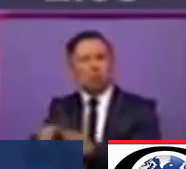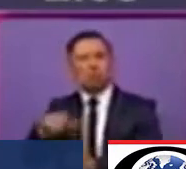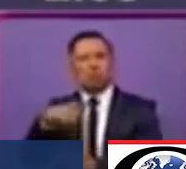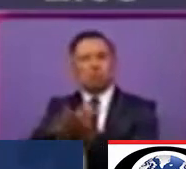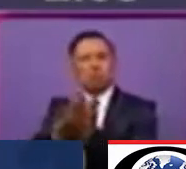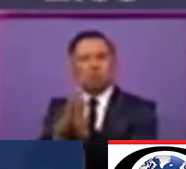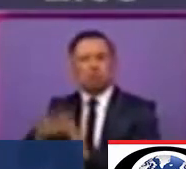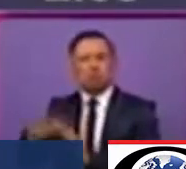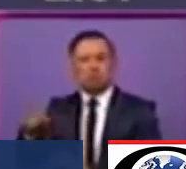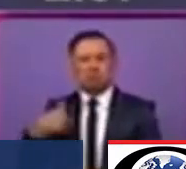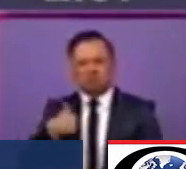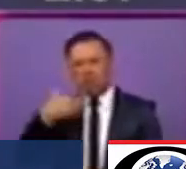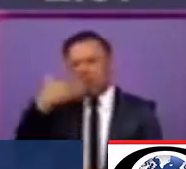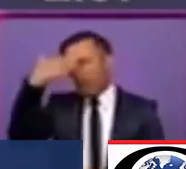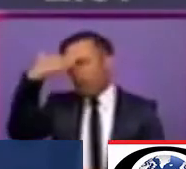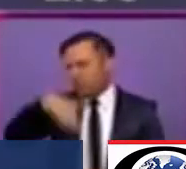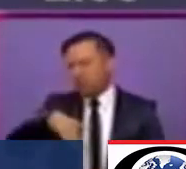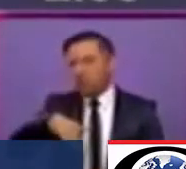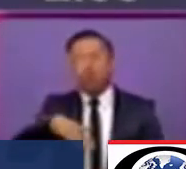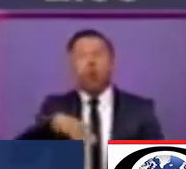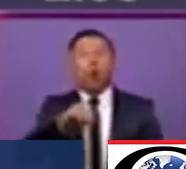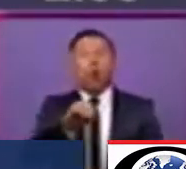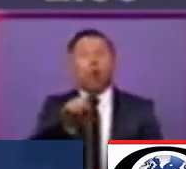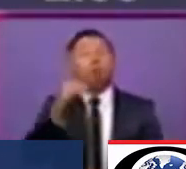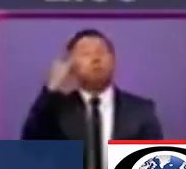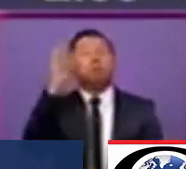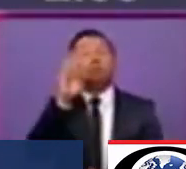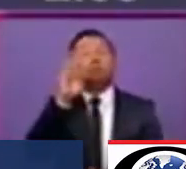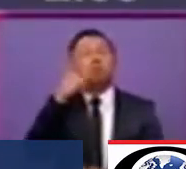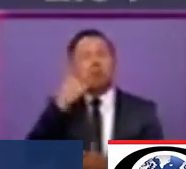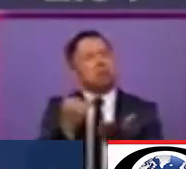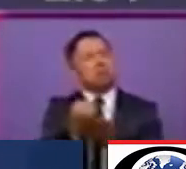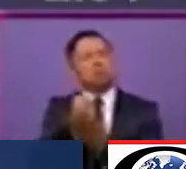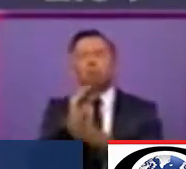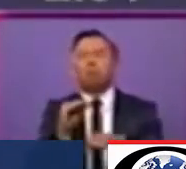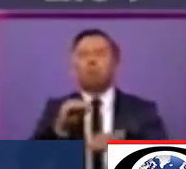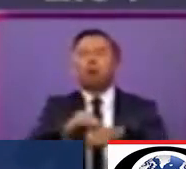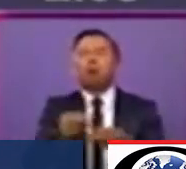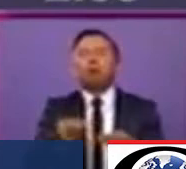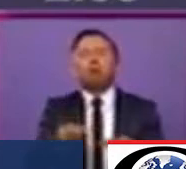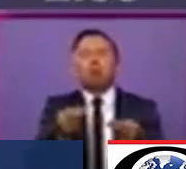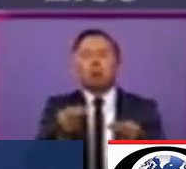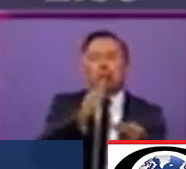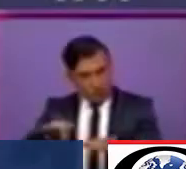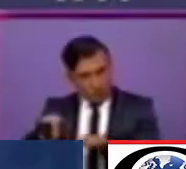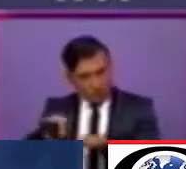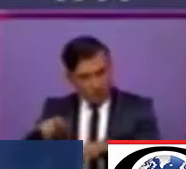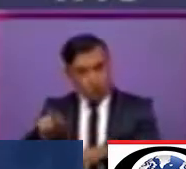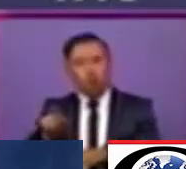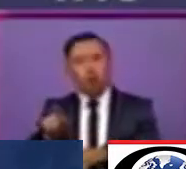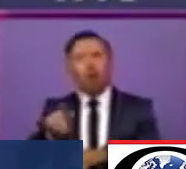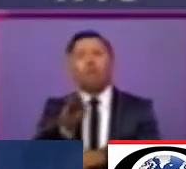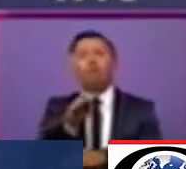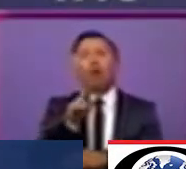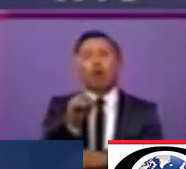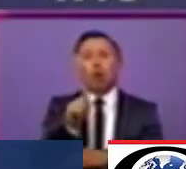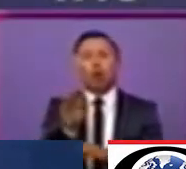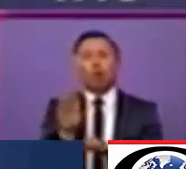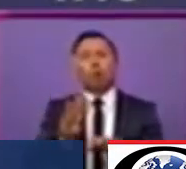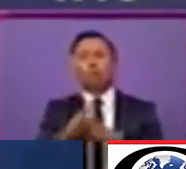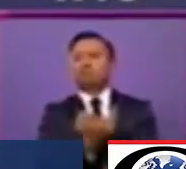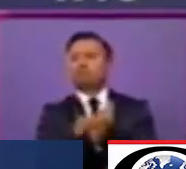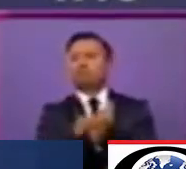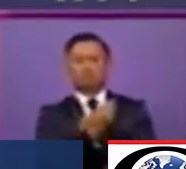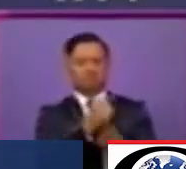Humanista, cerraron sus filas con Josefina para hacer más un cambio en el Estado de México. Y bueno, esto ante la gran alianza ciudadana que encabeza